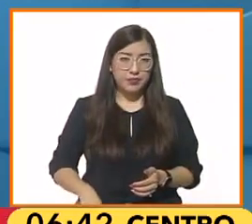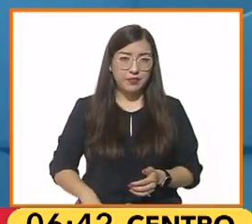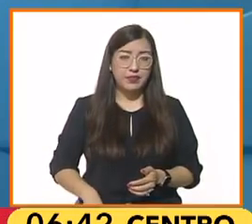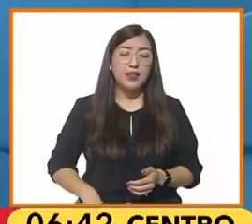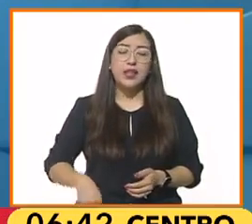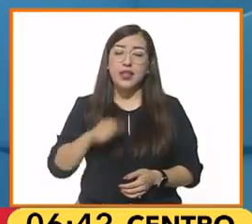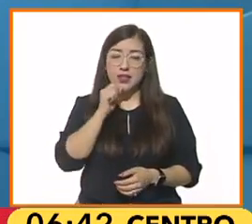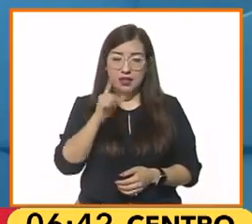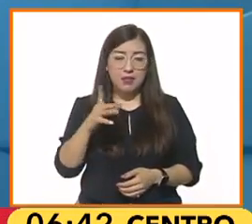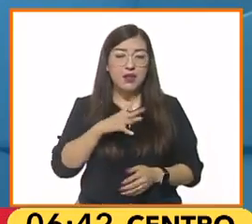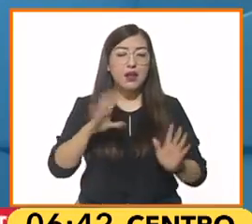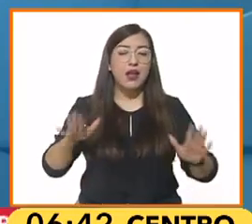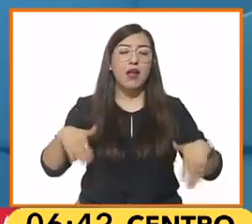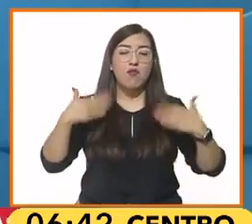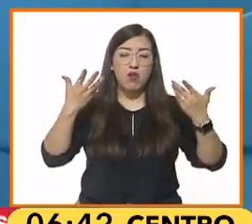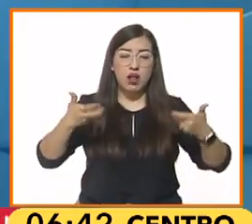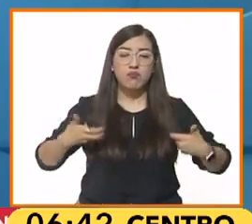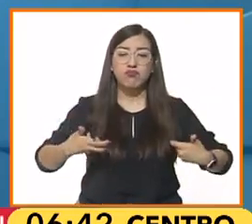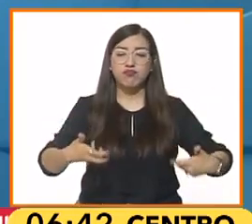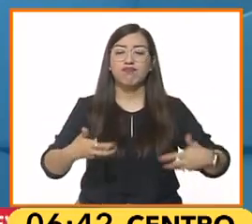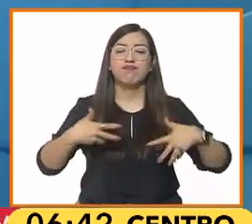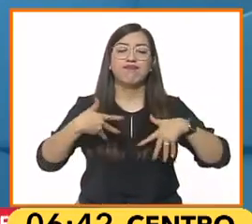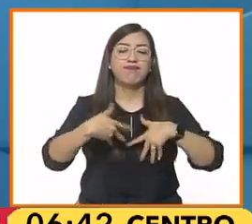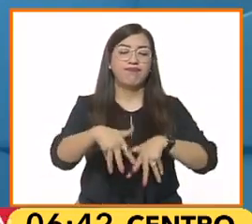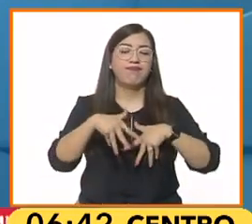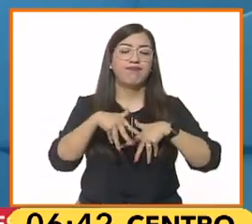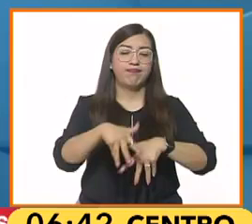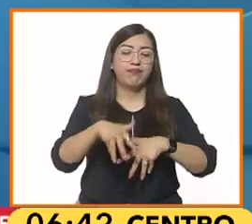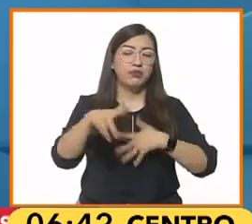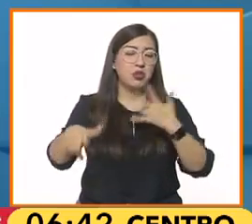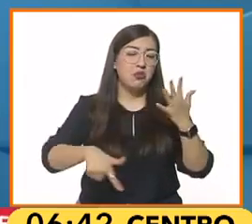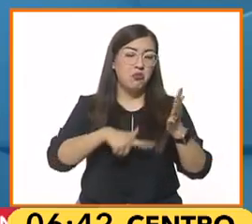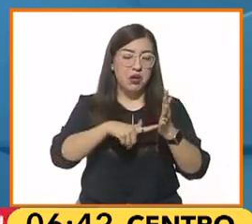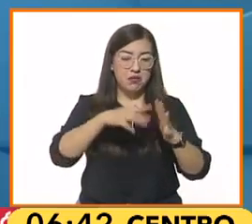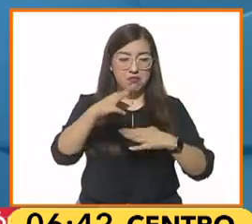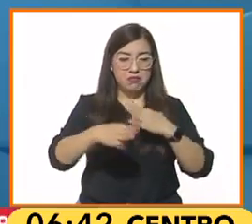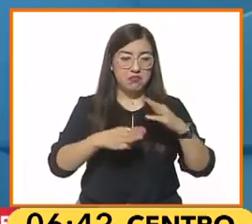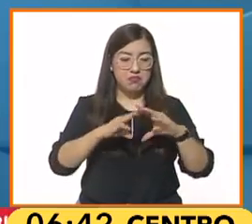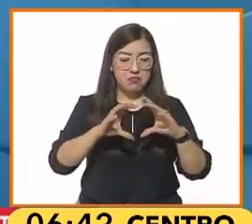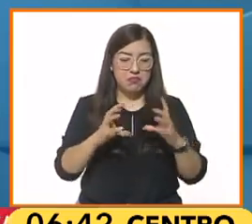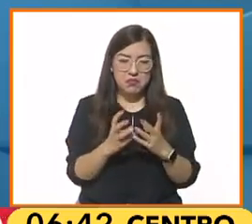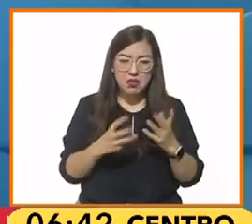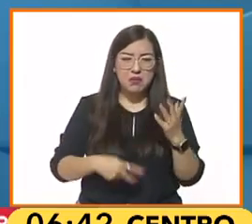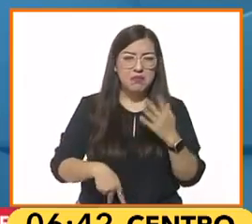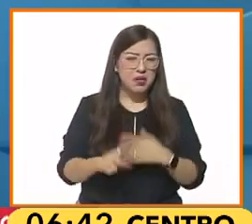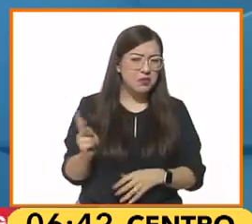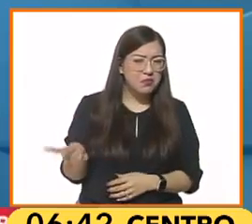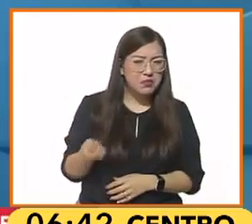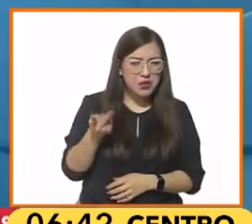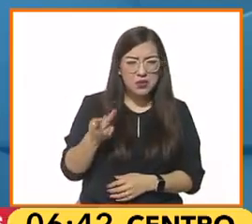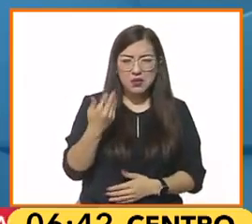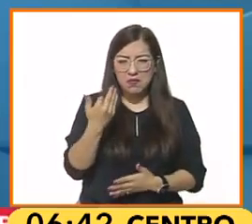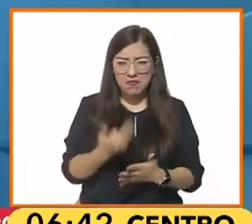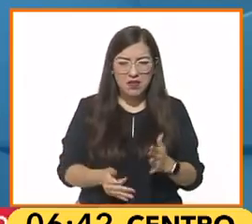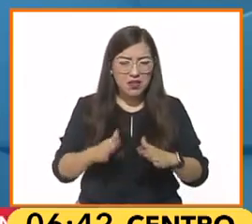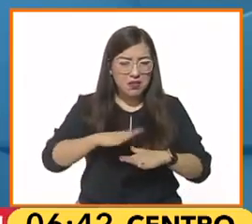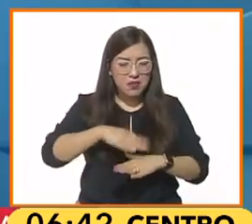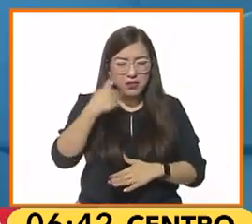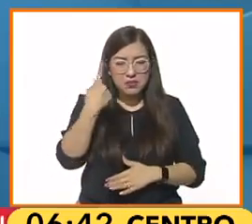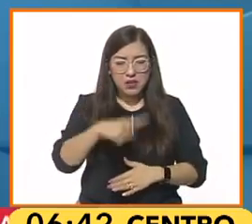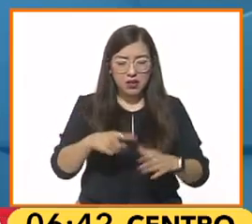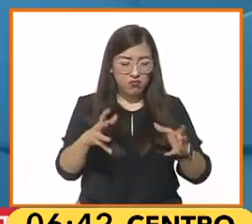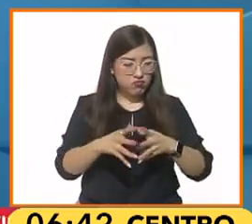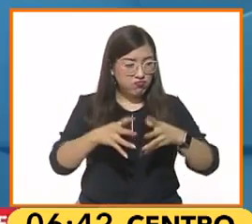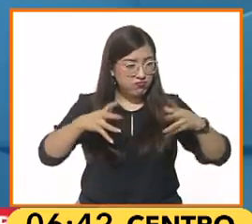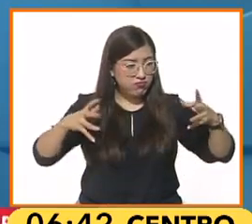manifestaciones en las principales ciudades del mundo. De igual manera, necesitaría hacer más presión todavía para que la comunidad